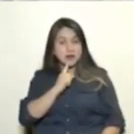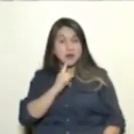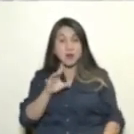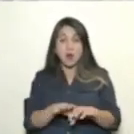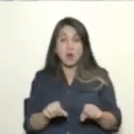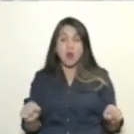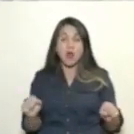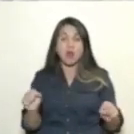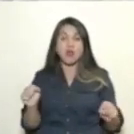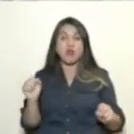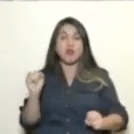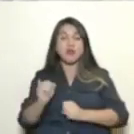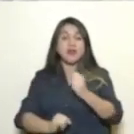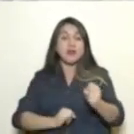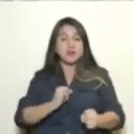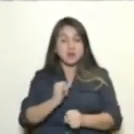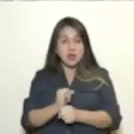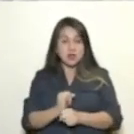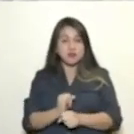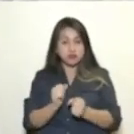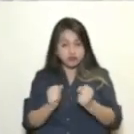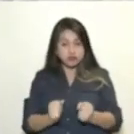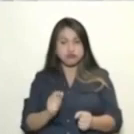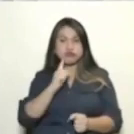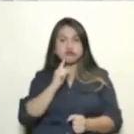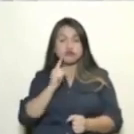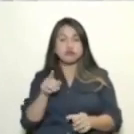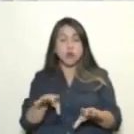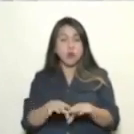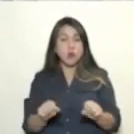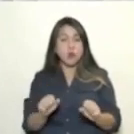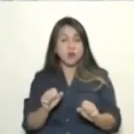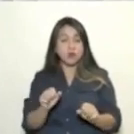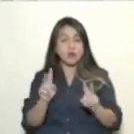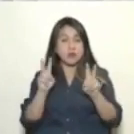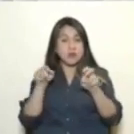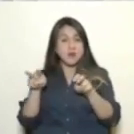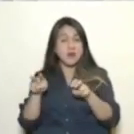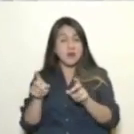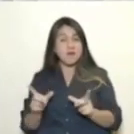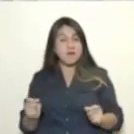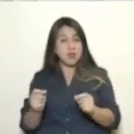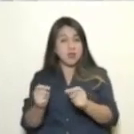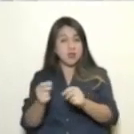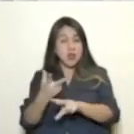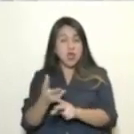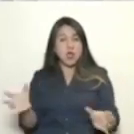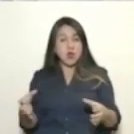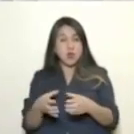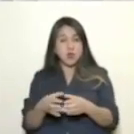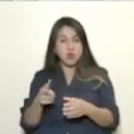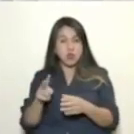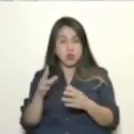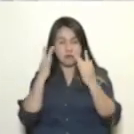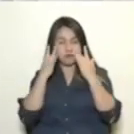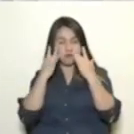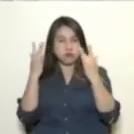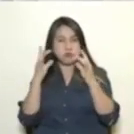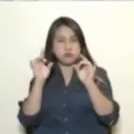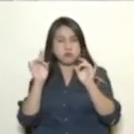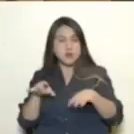un acuerdo internacional sobre estos virus en donde haya un grupo de